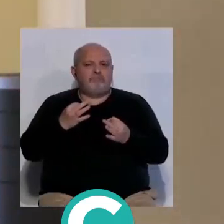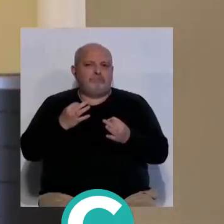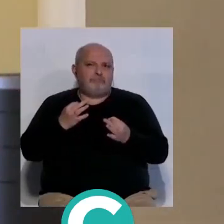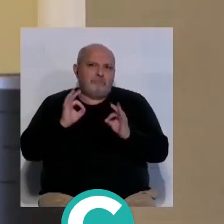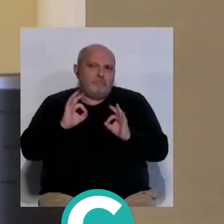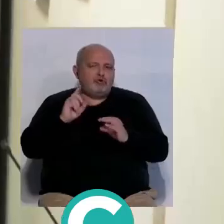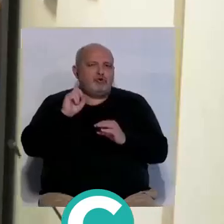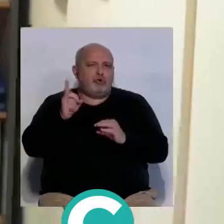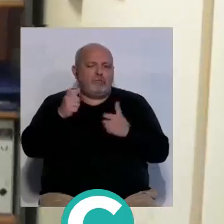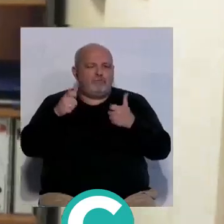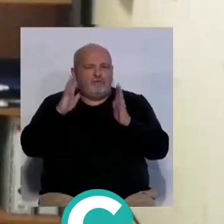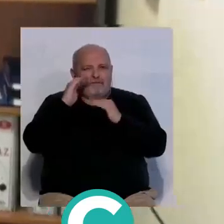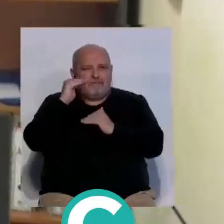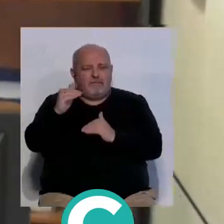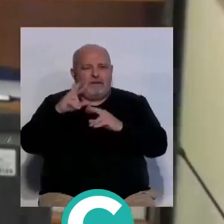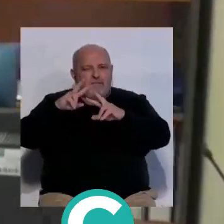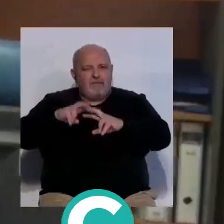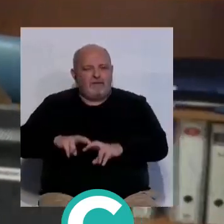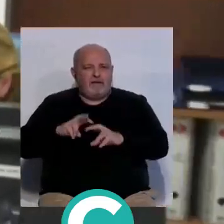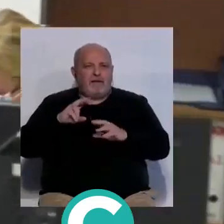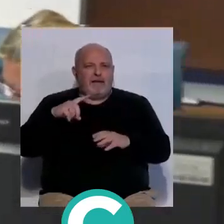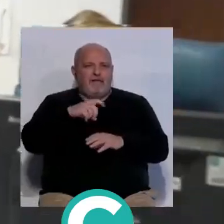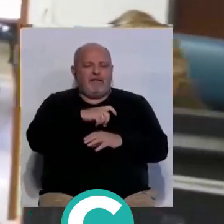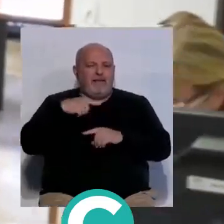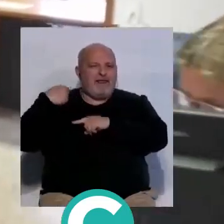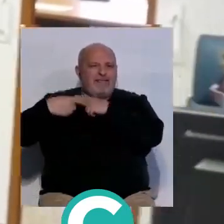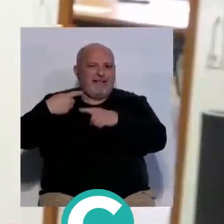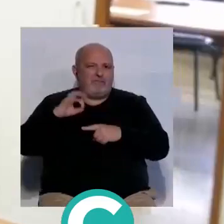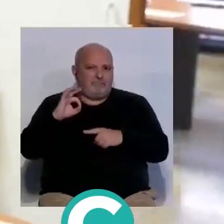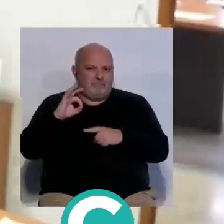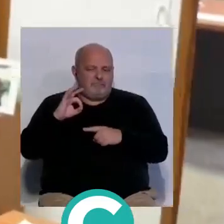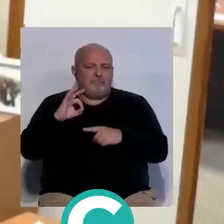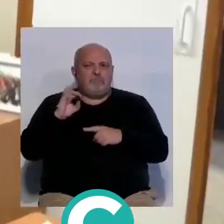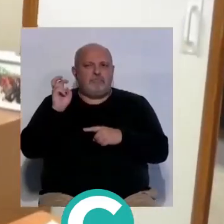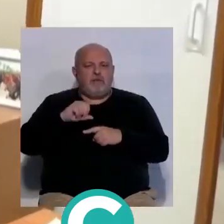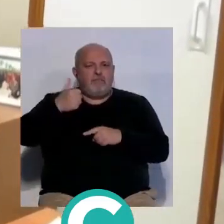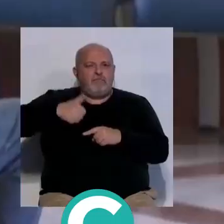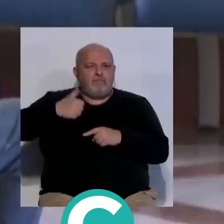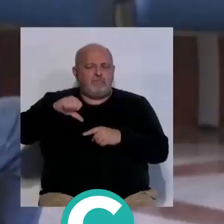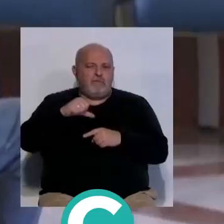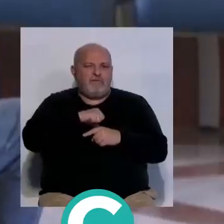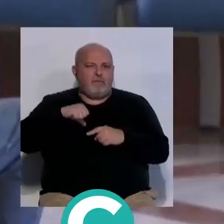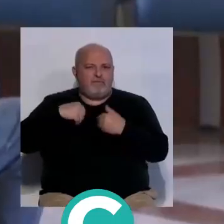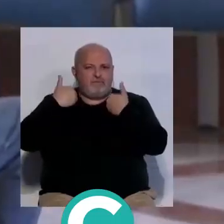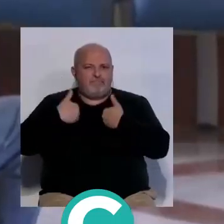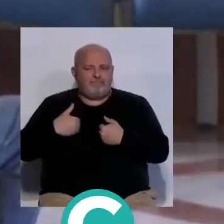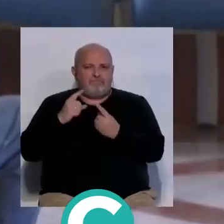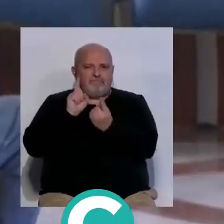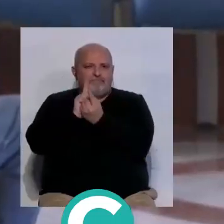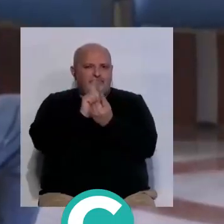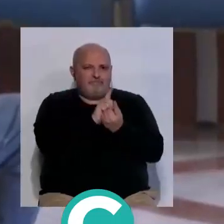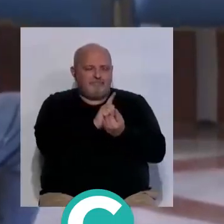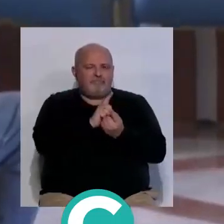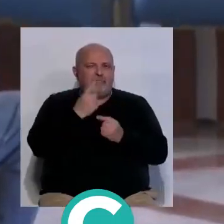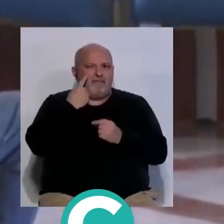manera exclusiva a la atención e investigación del cáncer hereditario, brindando una evaluación individualizada de cada caso